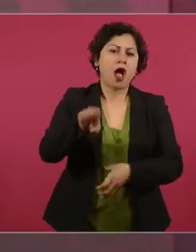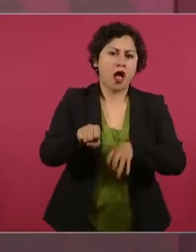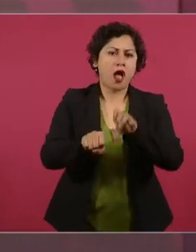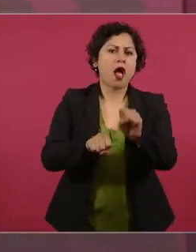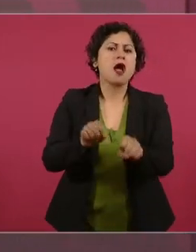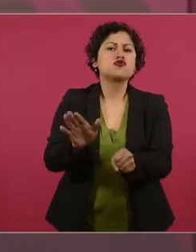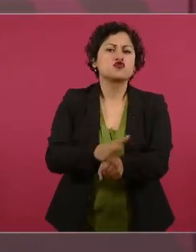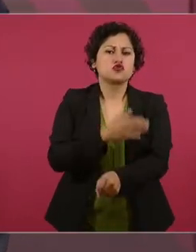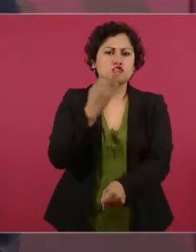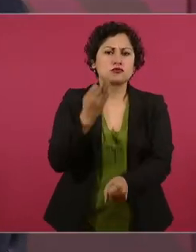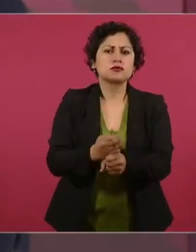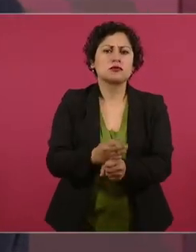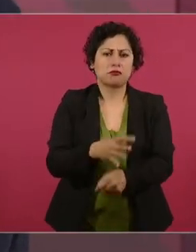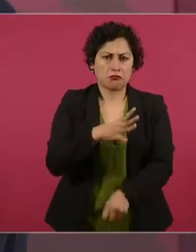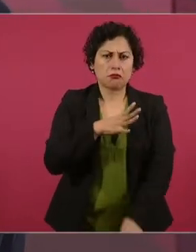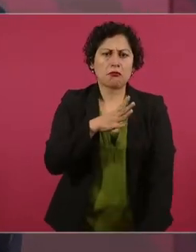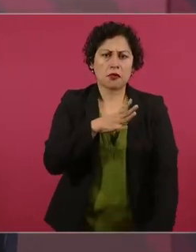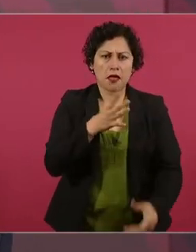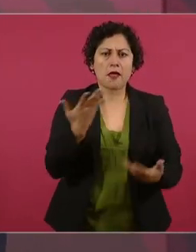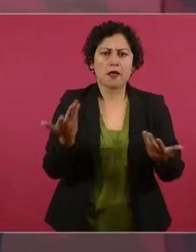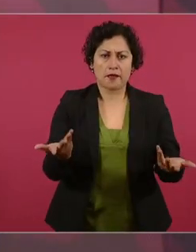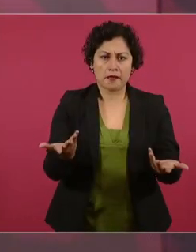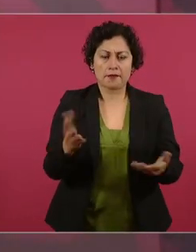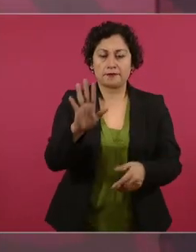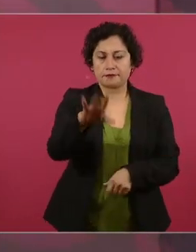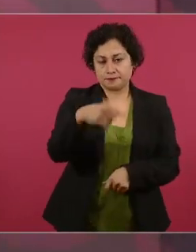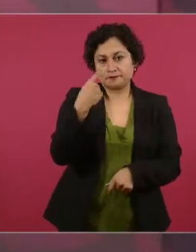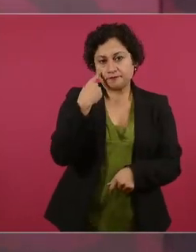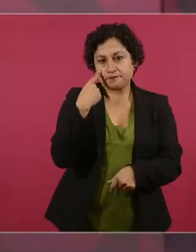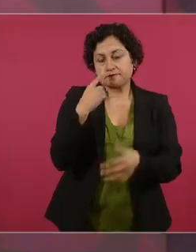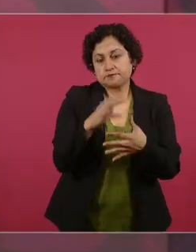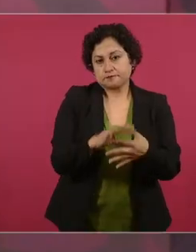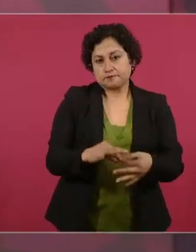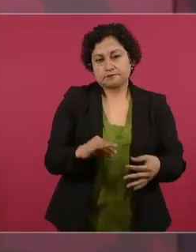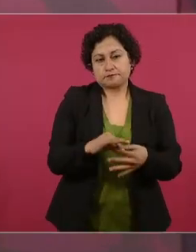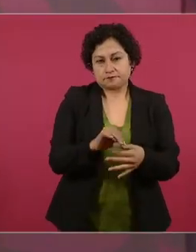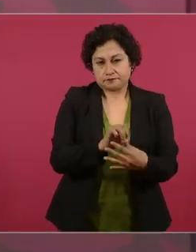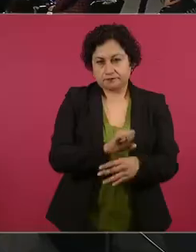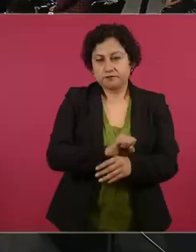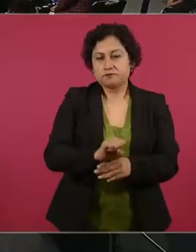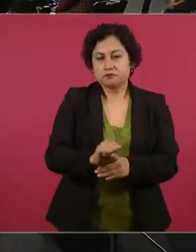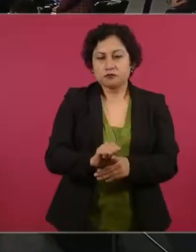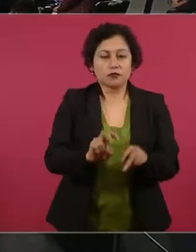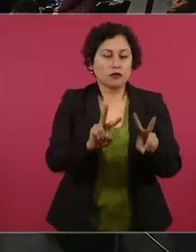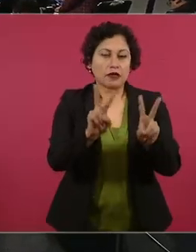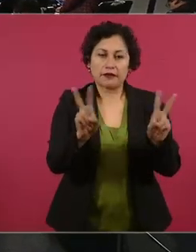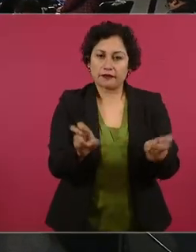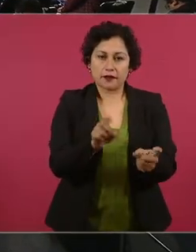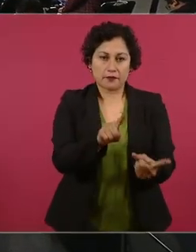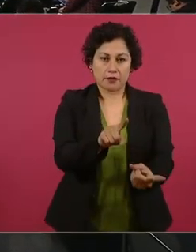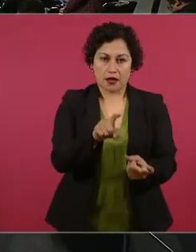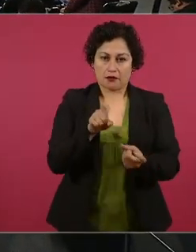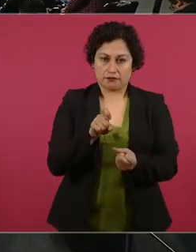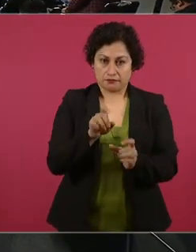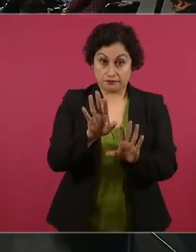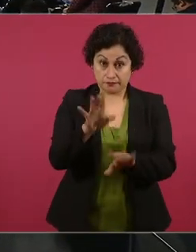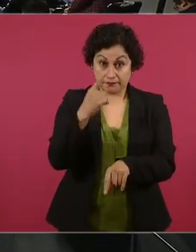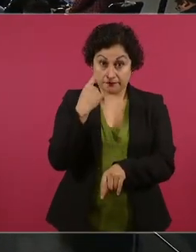Se los explico así de manera sencilla, nada más la recaudación en el 18